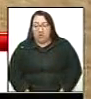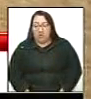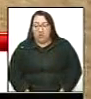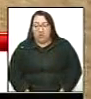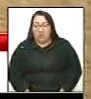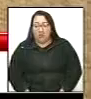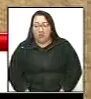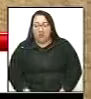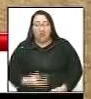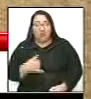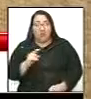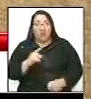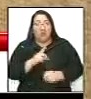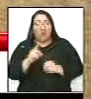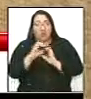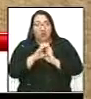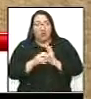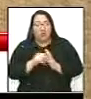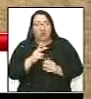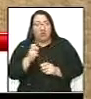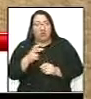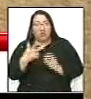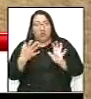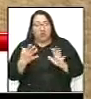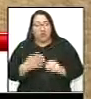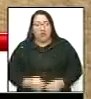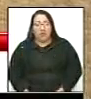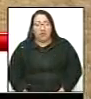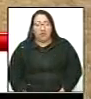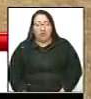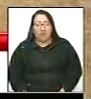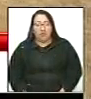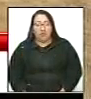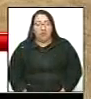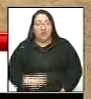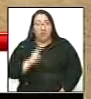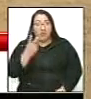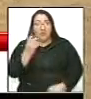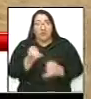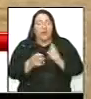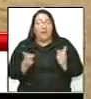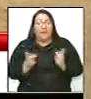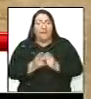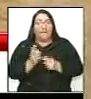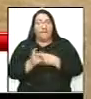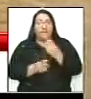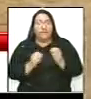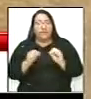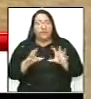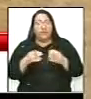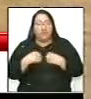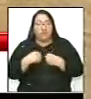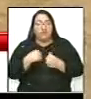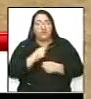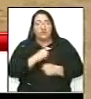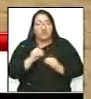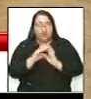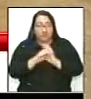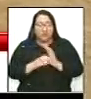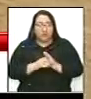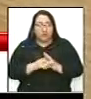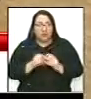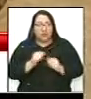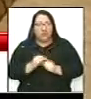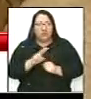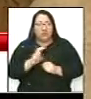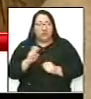Informe de calificación, denuncia constitucional número 239. Segunda conclusión. Declarar procedente la denuncia constitucional